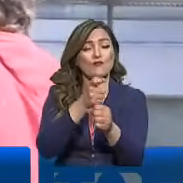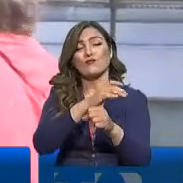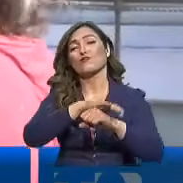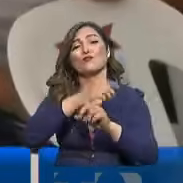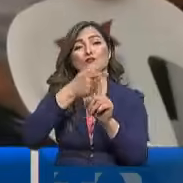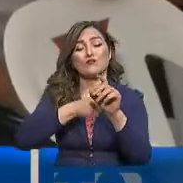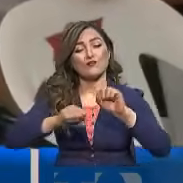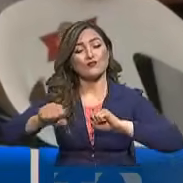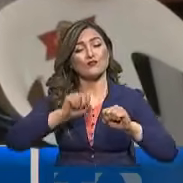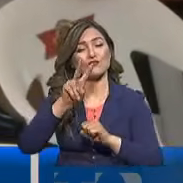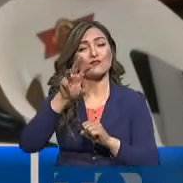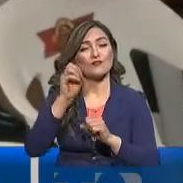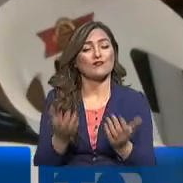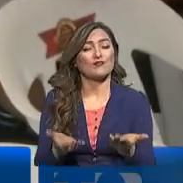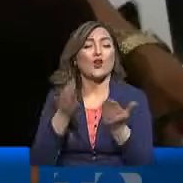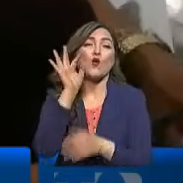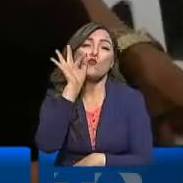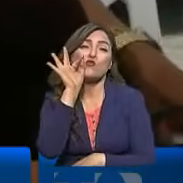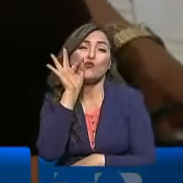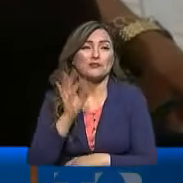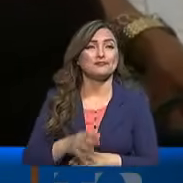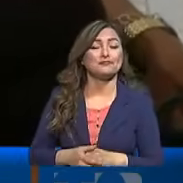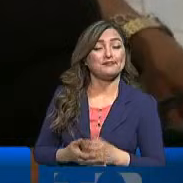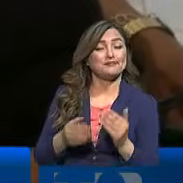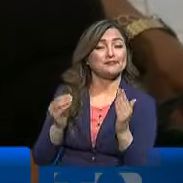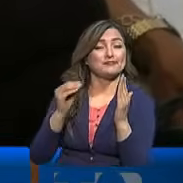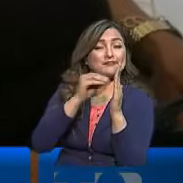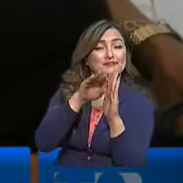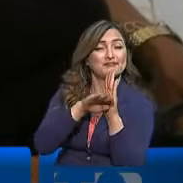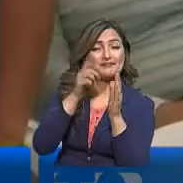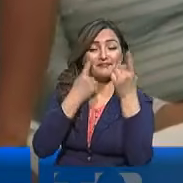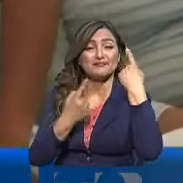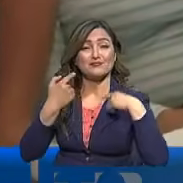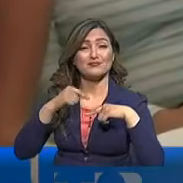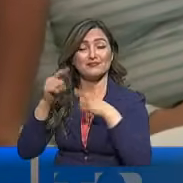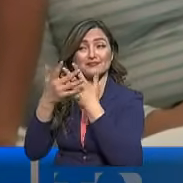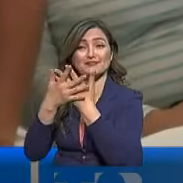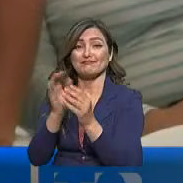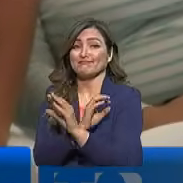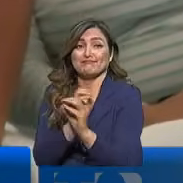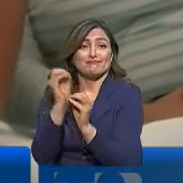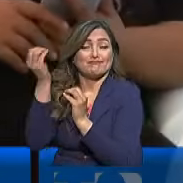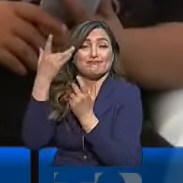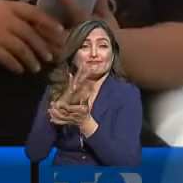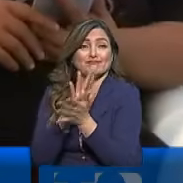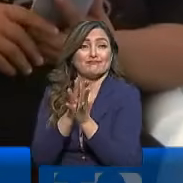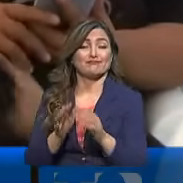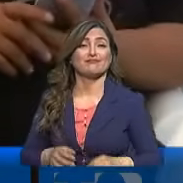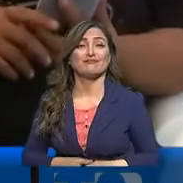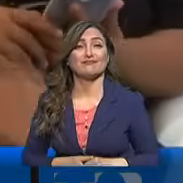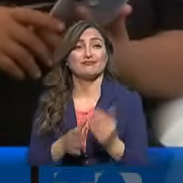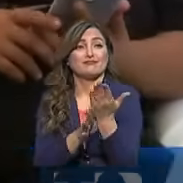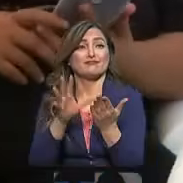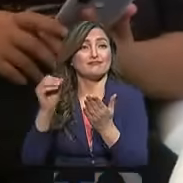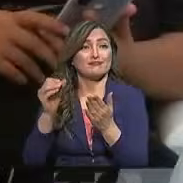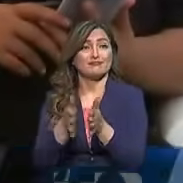en mayo pasado con 20 gramos de marihuana. Dice que no está en la lista de los heridos y en la penitenciaría no le dan información. Sí, a mi hermano para